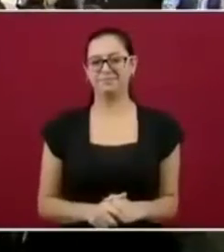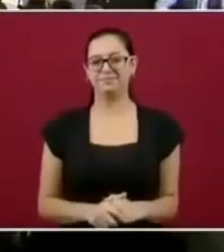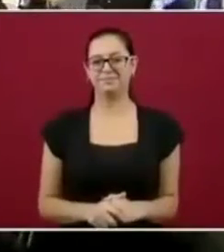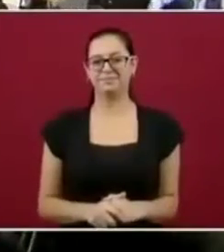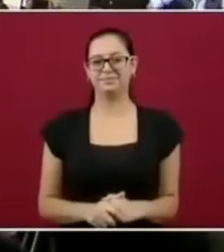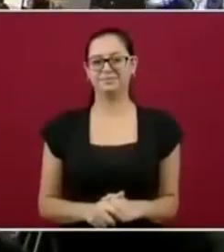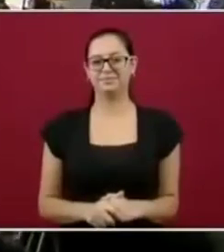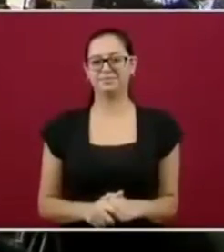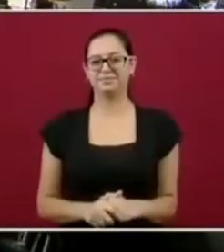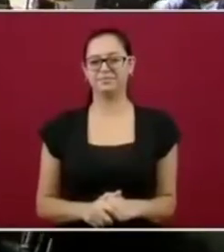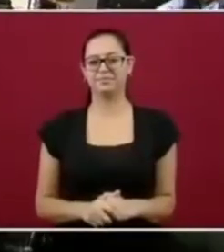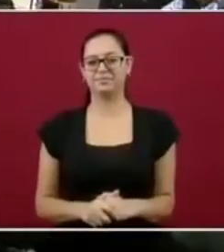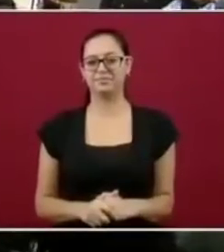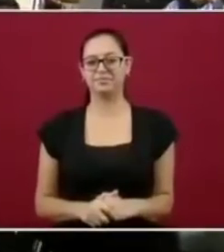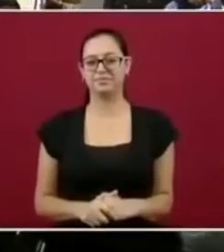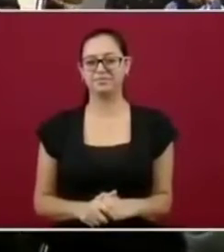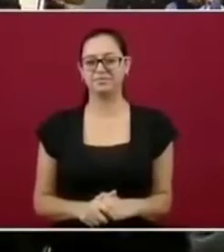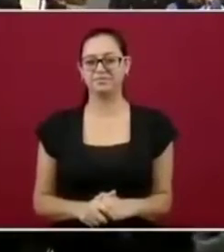Vamos a